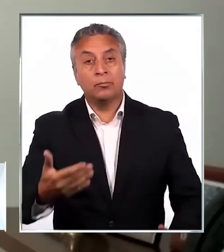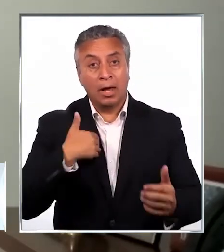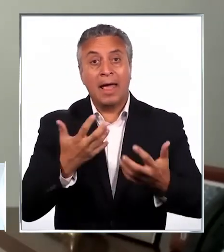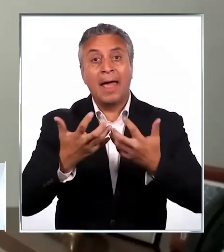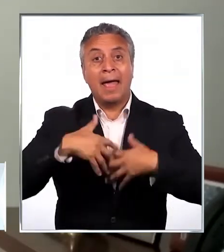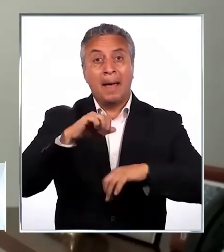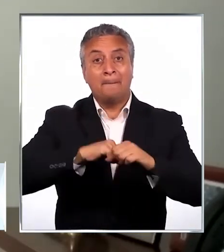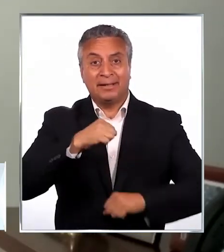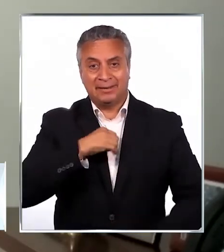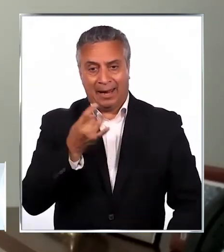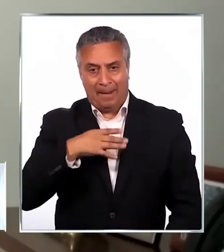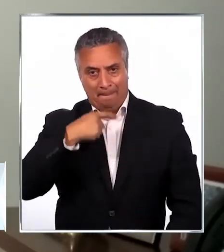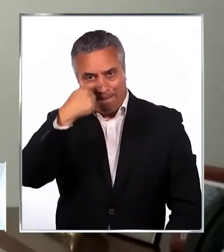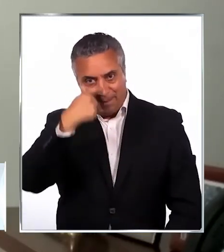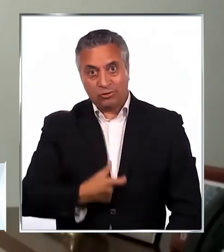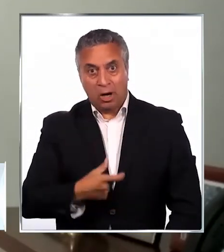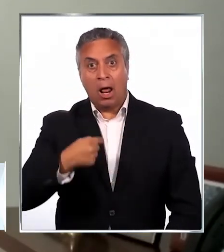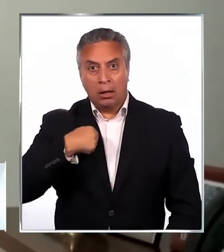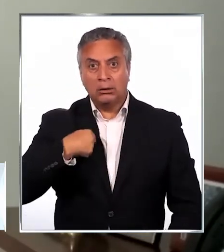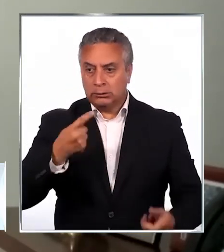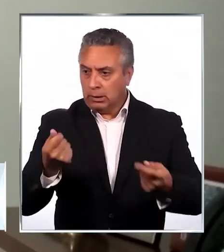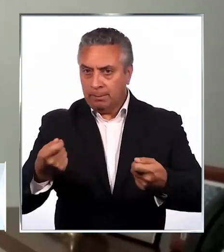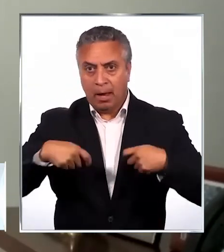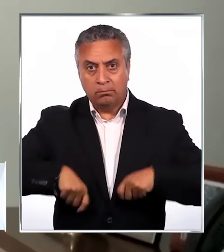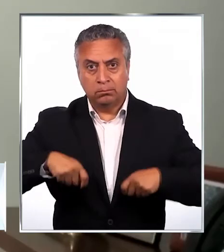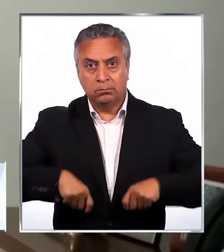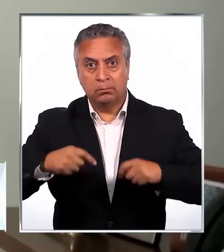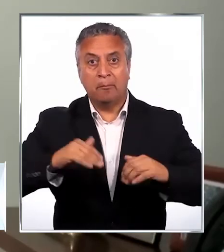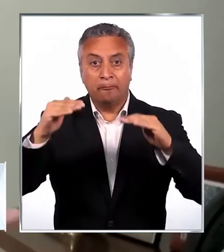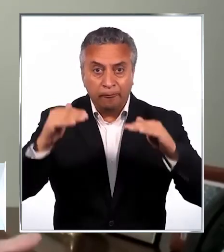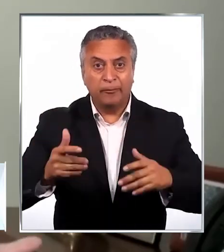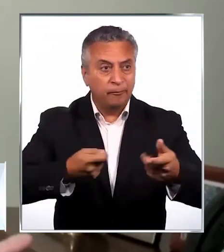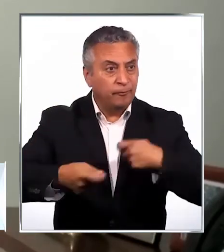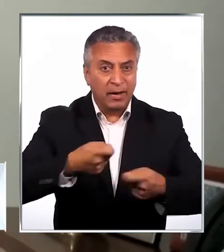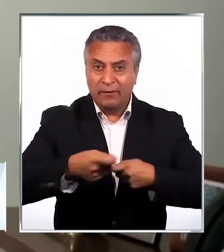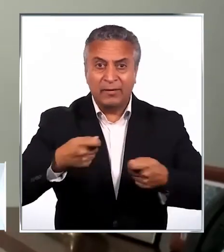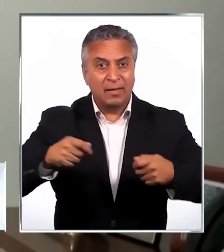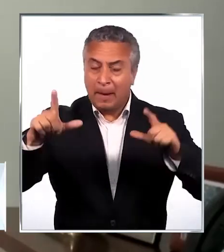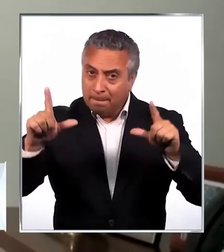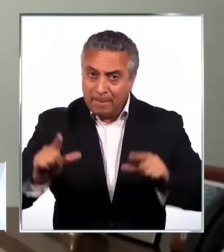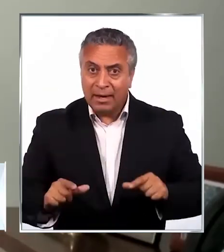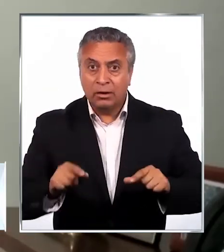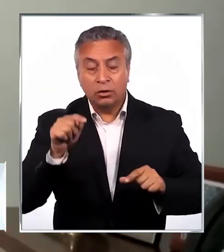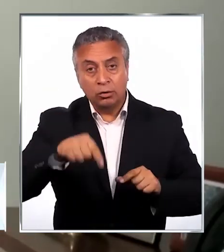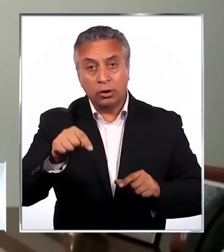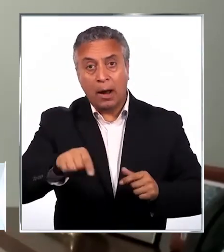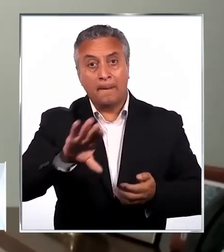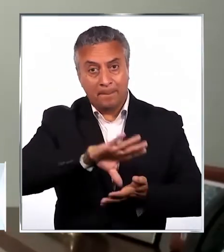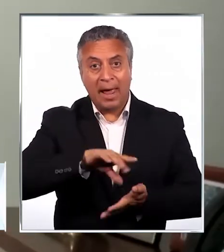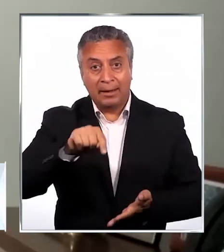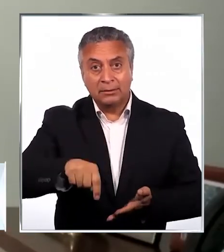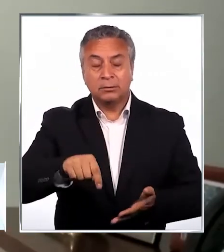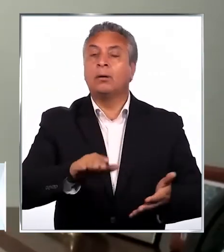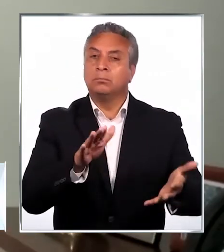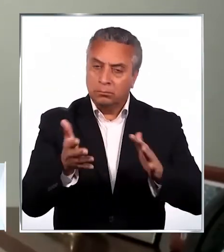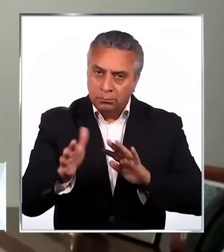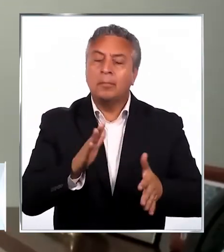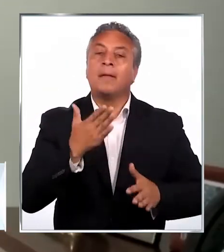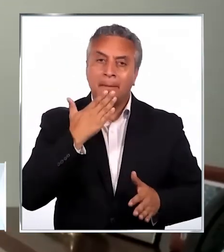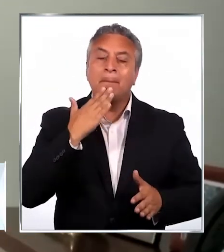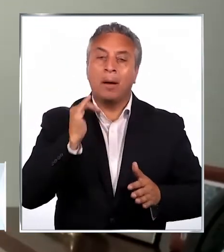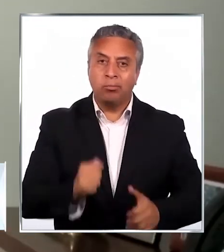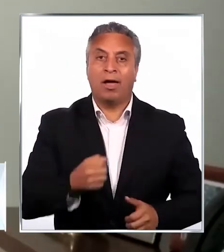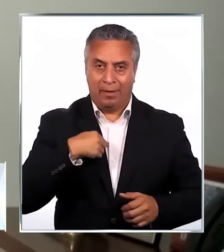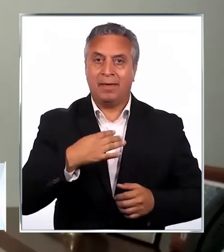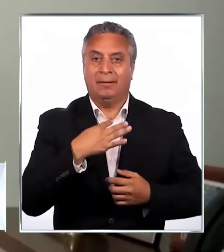si soy una empresa unipersonal, donde también cayeron mis ingresos porque he vendido menos por la situación que se ha vivido en el país, probablemente